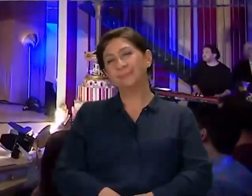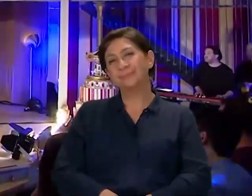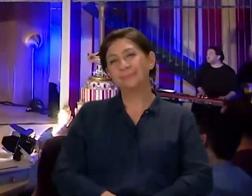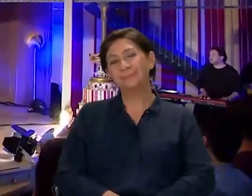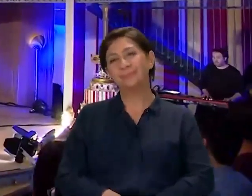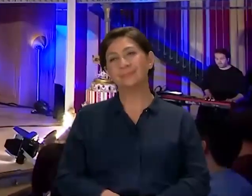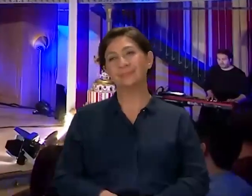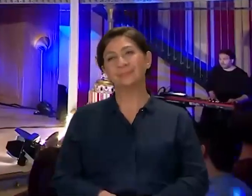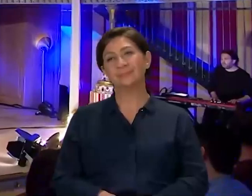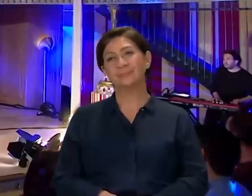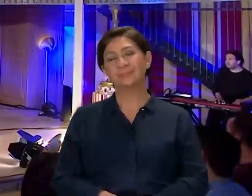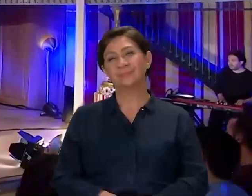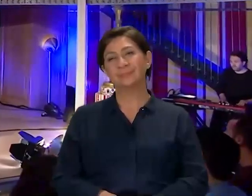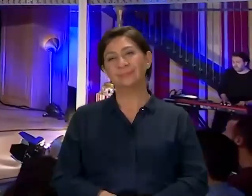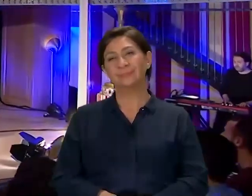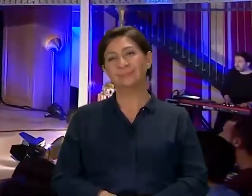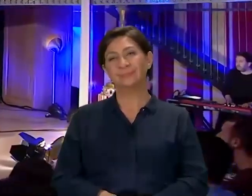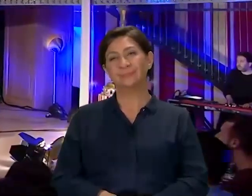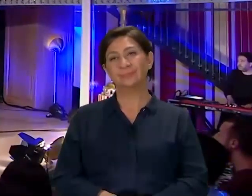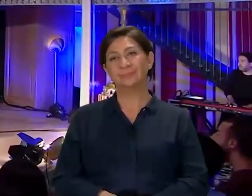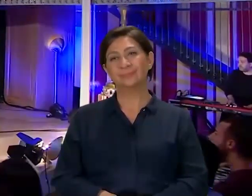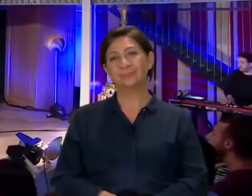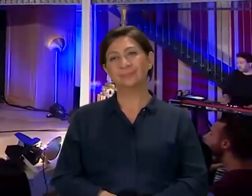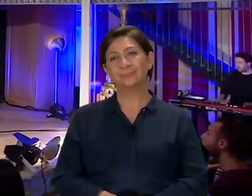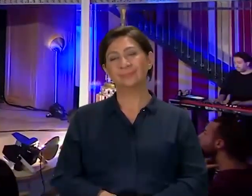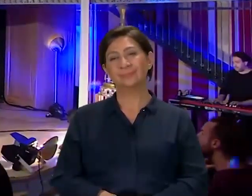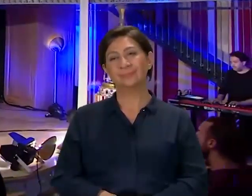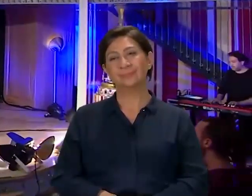que voy a sufrir por este